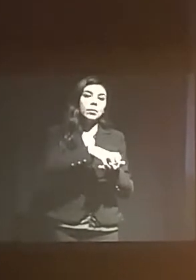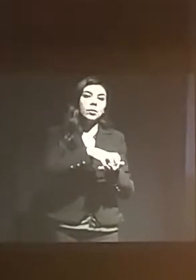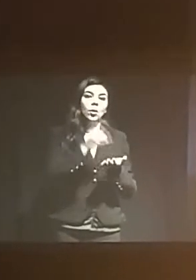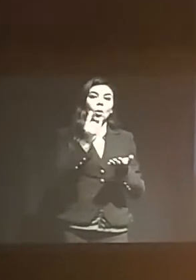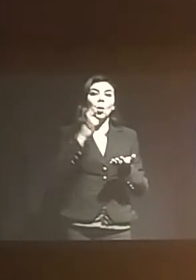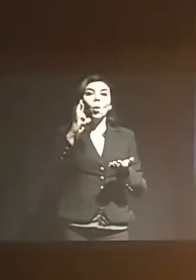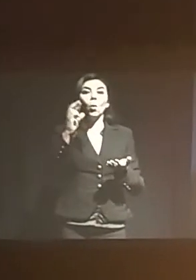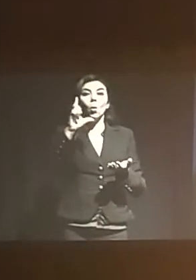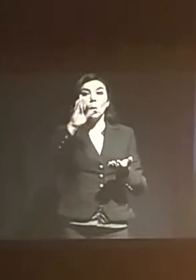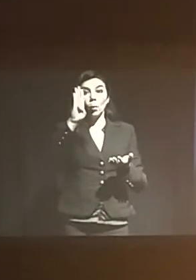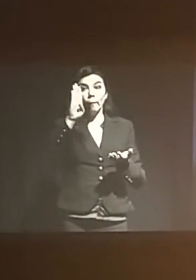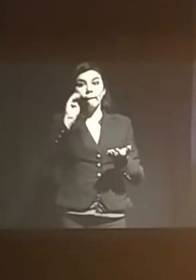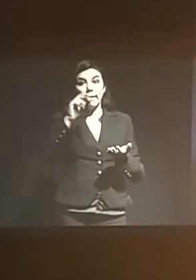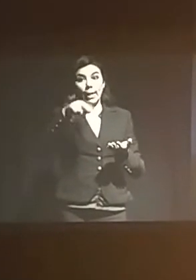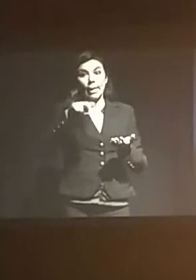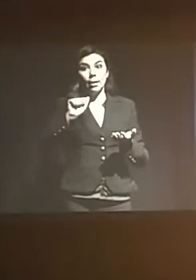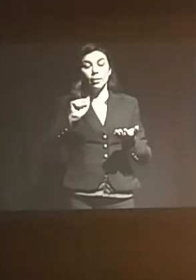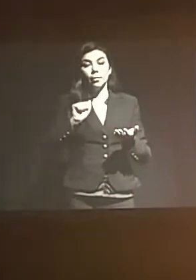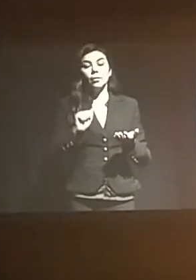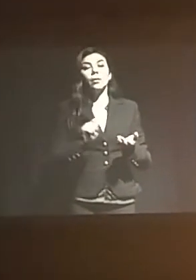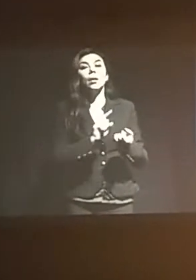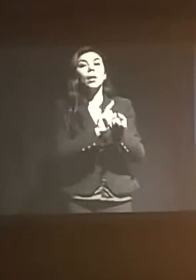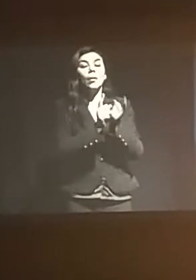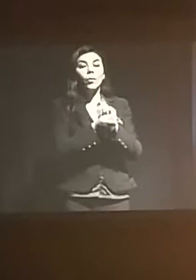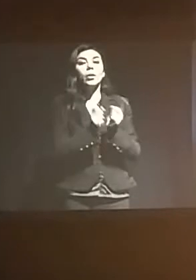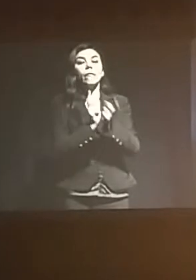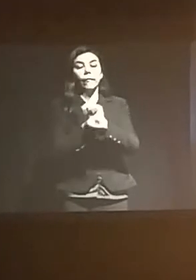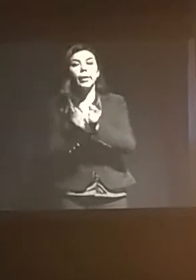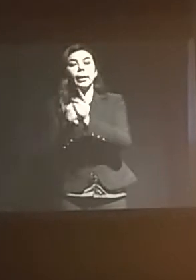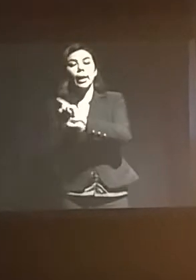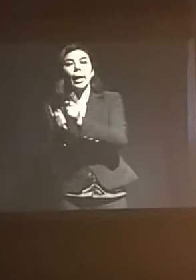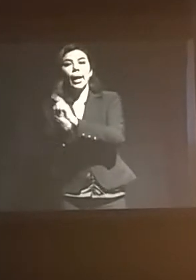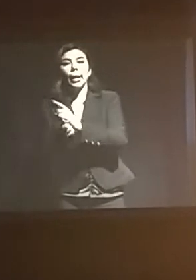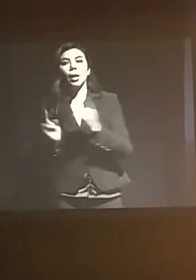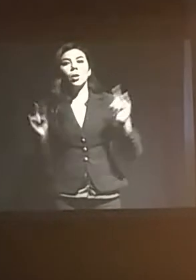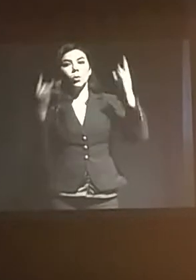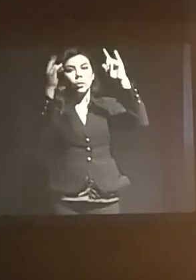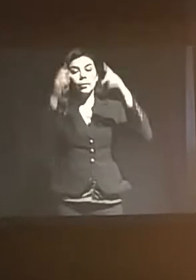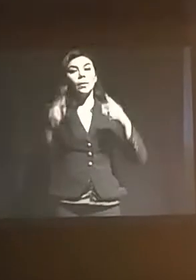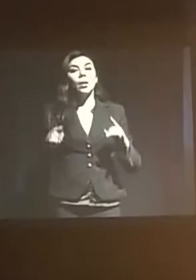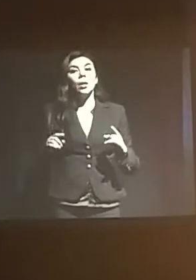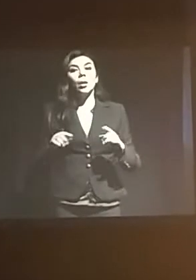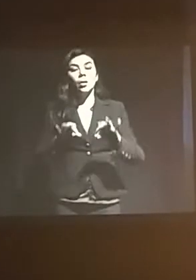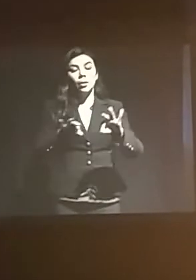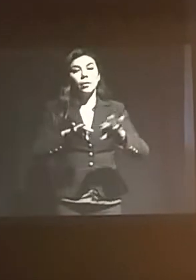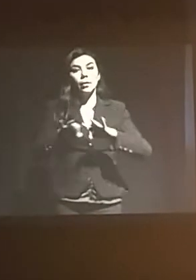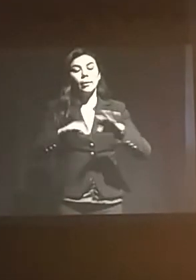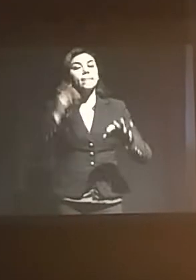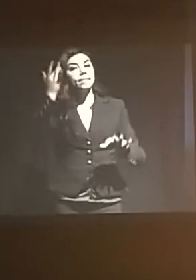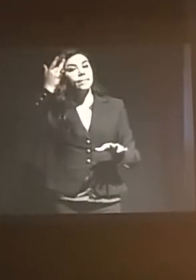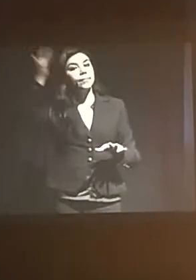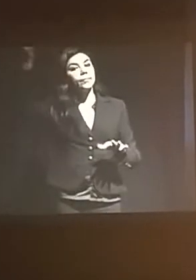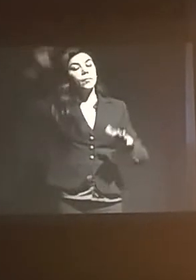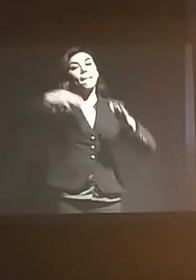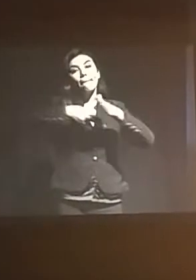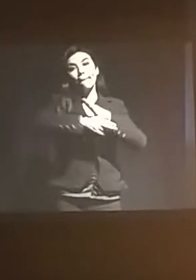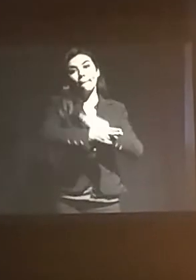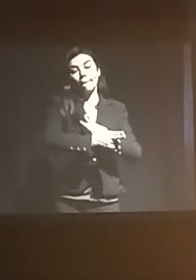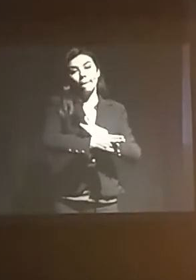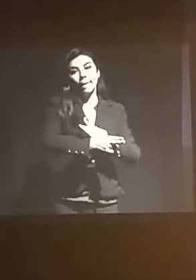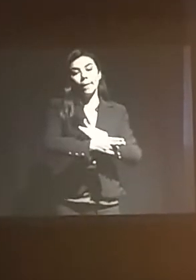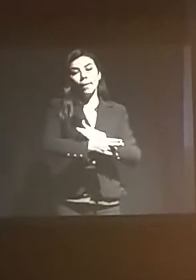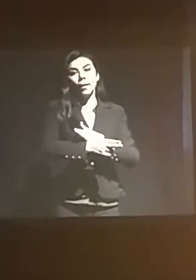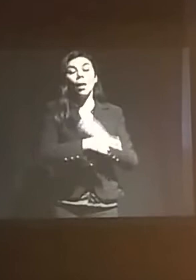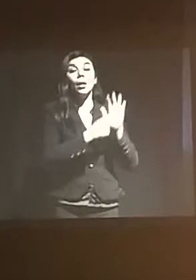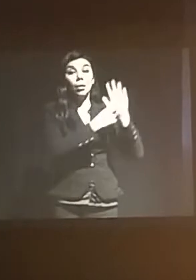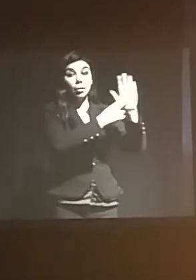desafío de transformarlo en que sea una ciudad con arquitectura inteligente y obviamente accesible. La